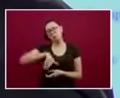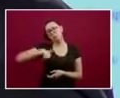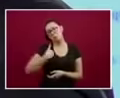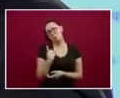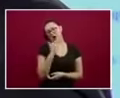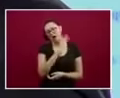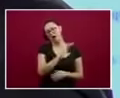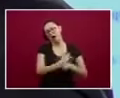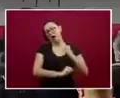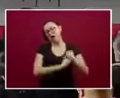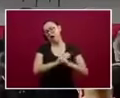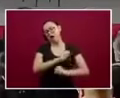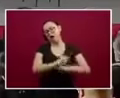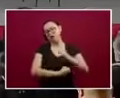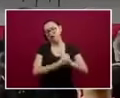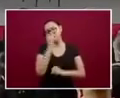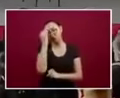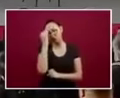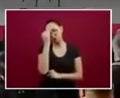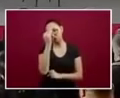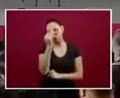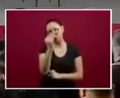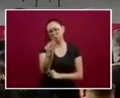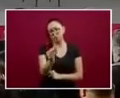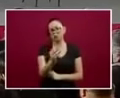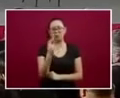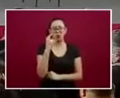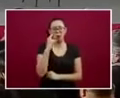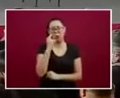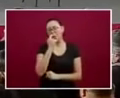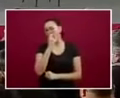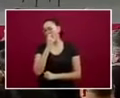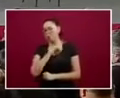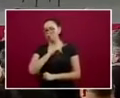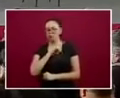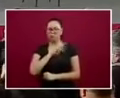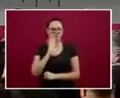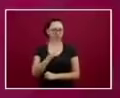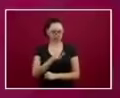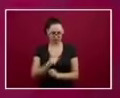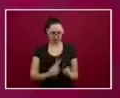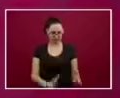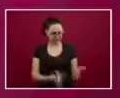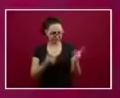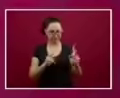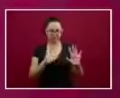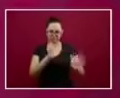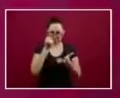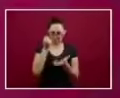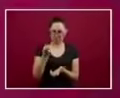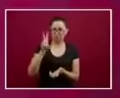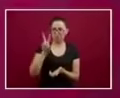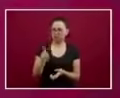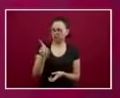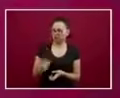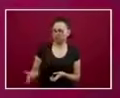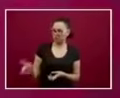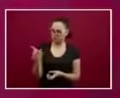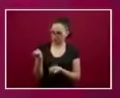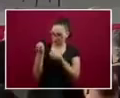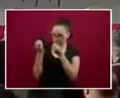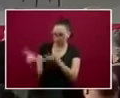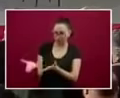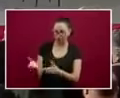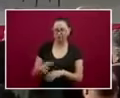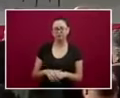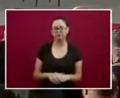todas. Y realmente ese es el riesgo que se corre ahorita, ¿no? Que esto se haga una polarización